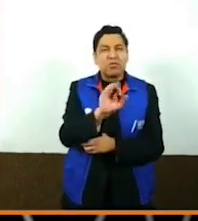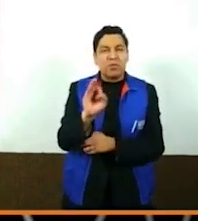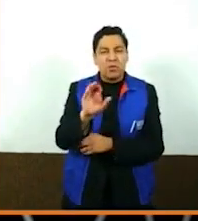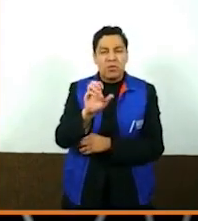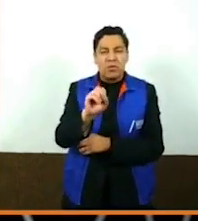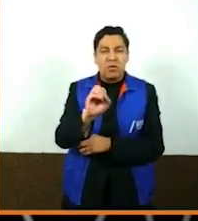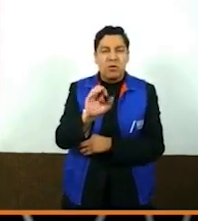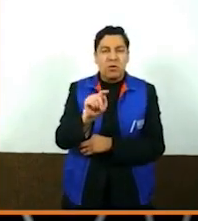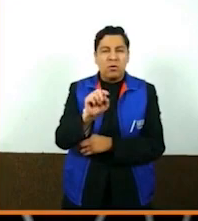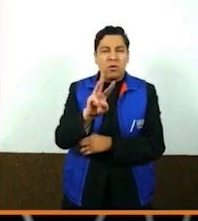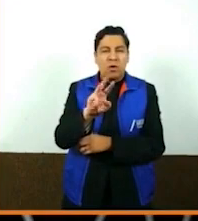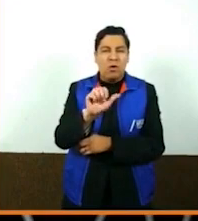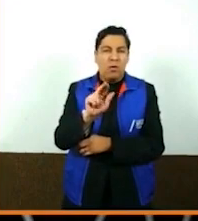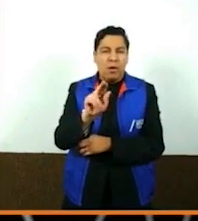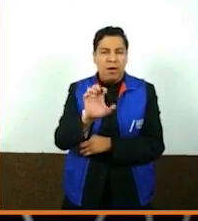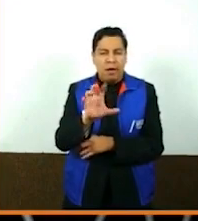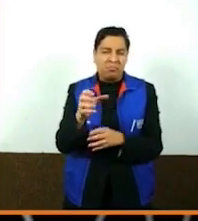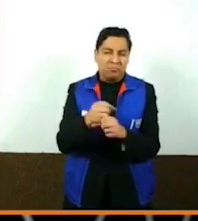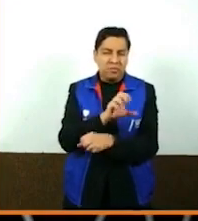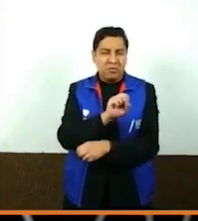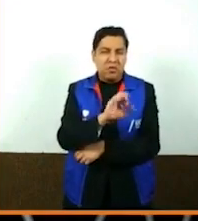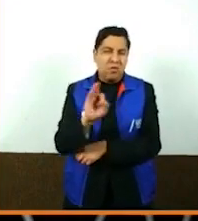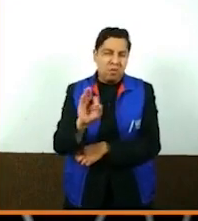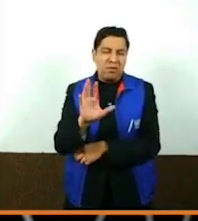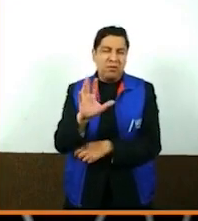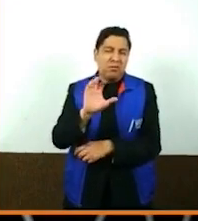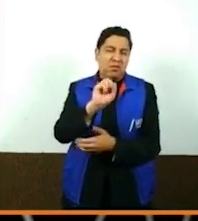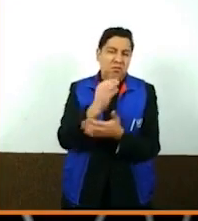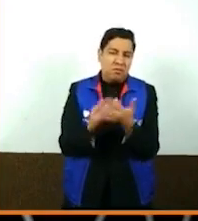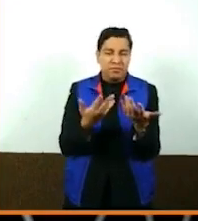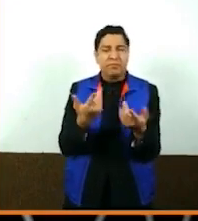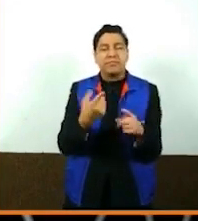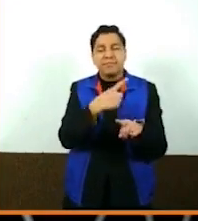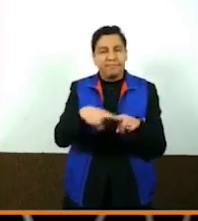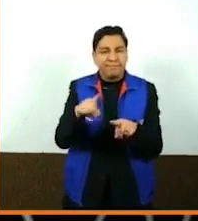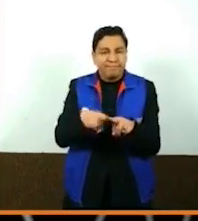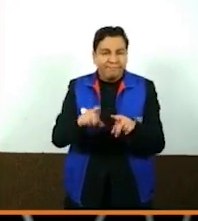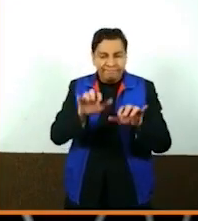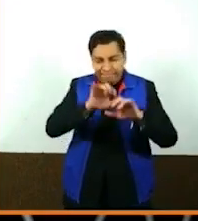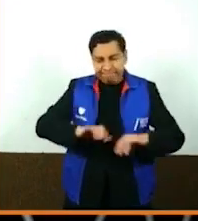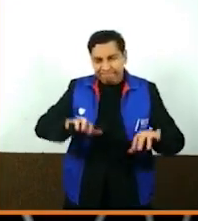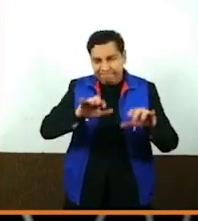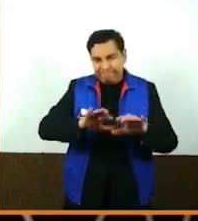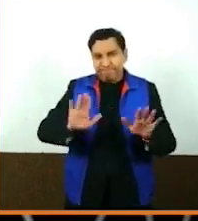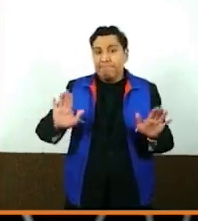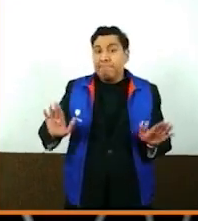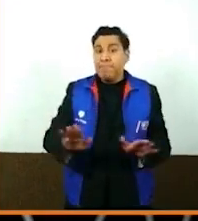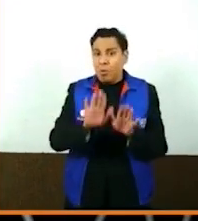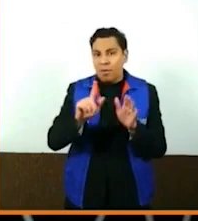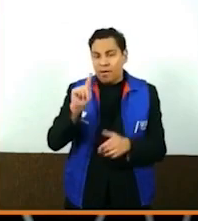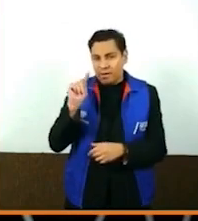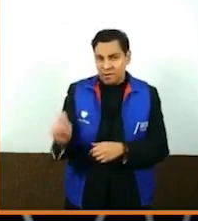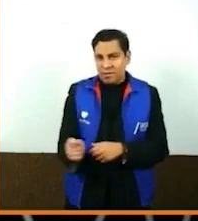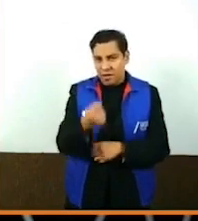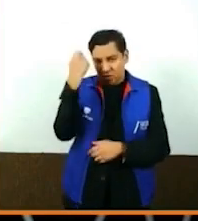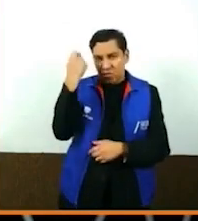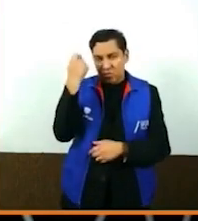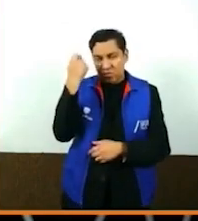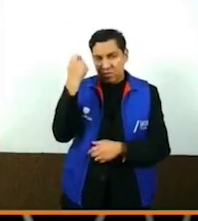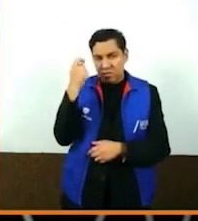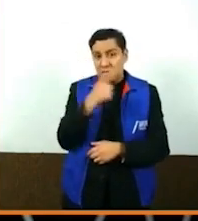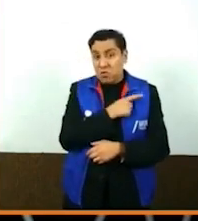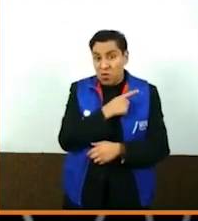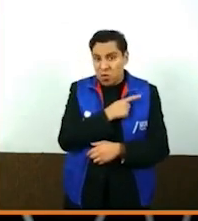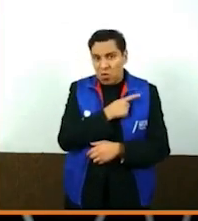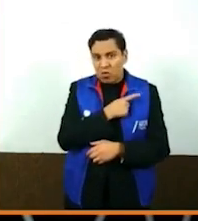programas, con la finalidad de pues despertarles esa inquietud y precisamente seguir promoviendo la tecnología en todos los sectores. Y definitivamente no lo podemos hacer